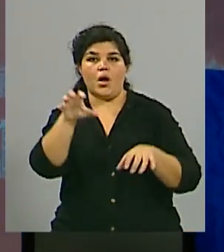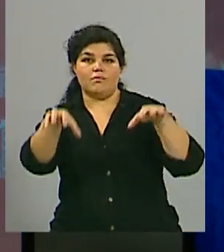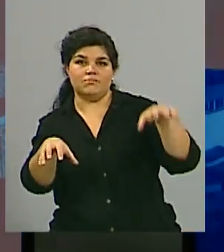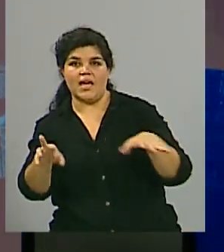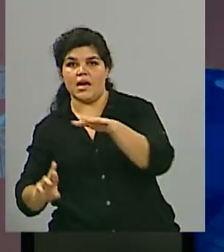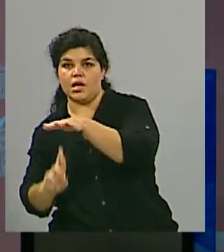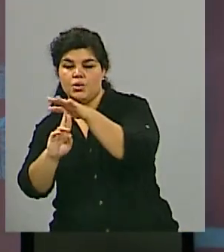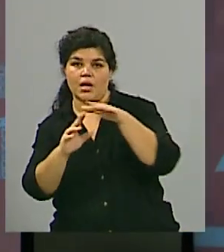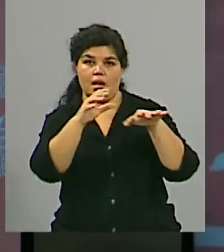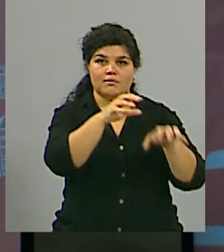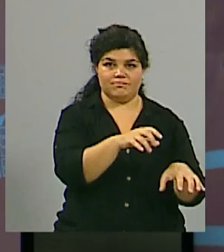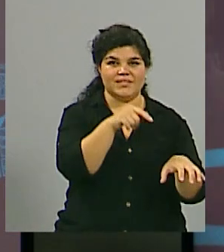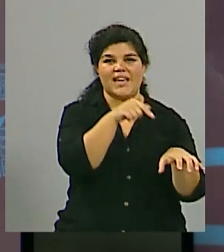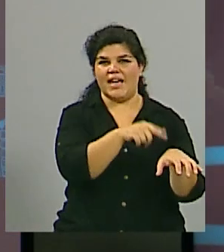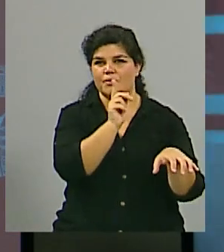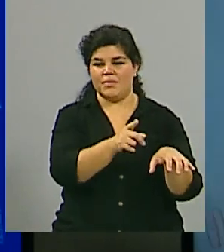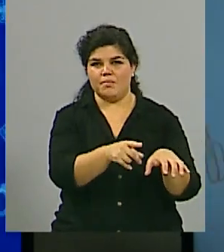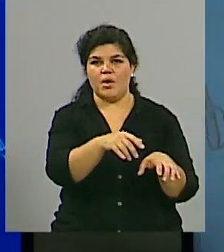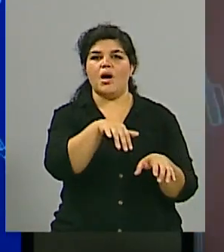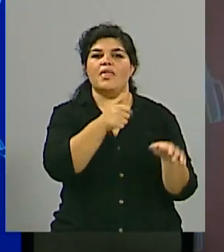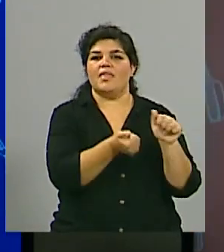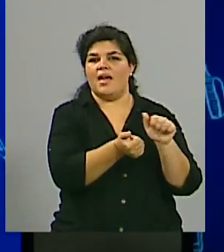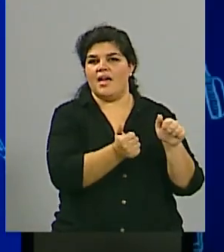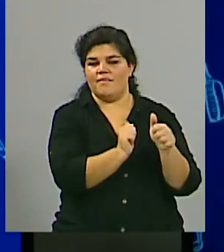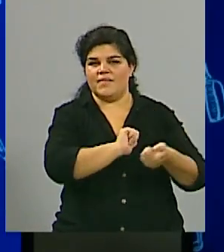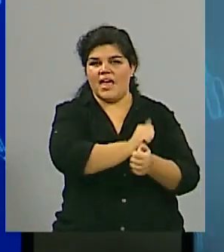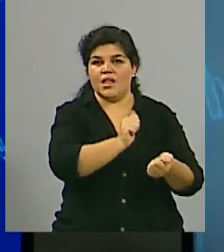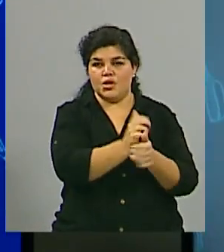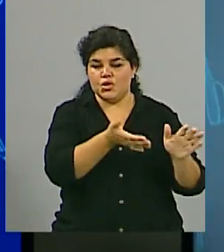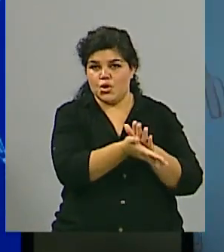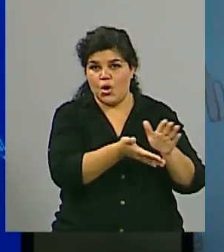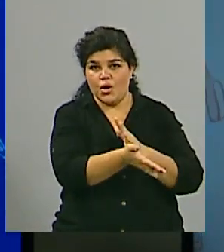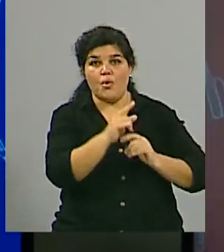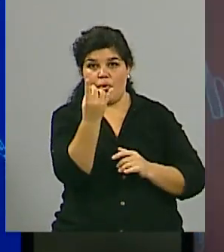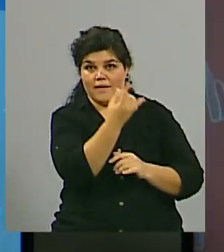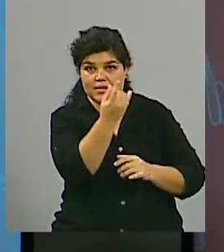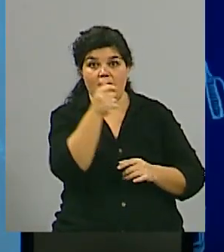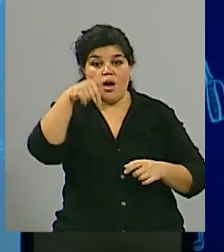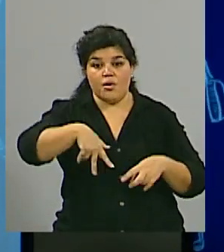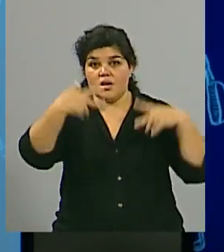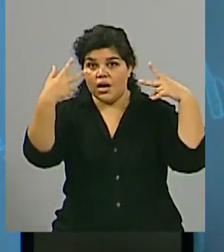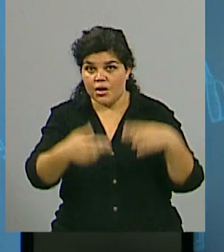rectorado y el lugar de las ediciones de la universidad. Nosotros nos vamos a una pausa, ya volvemos.